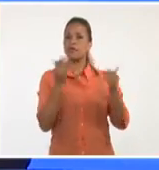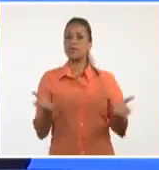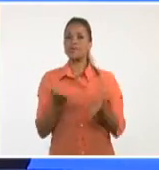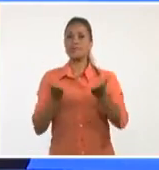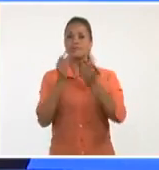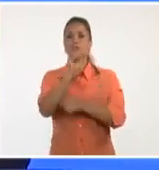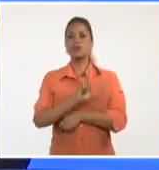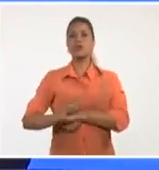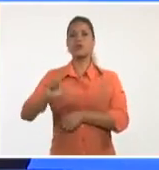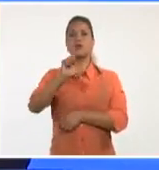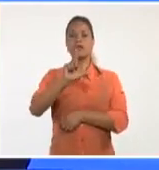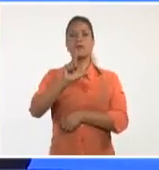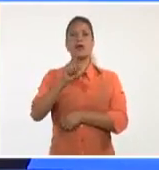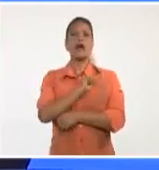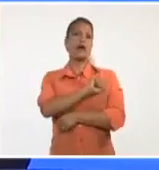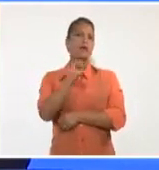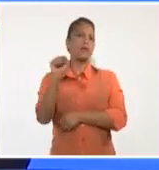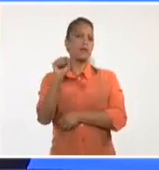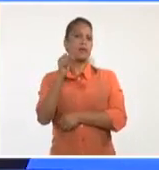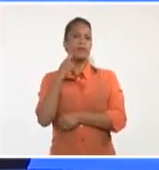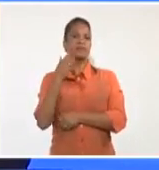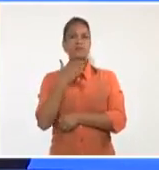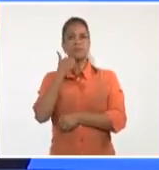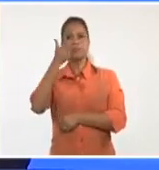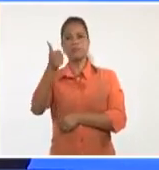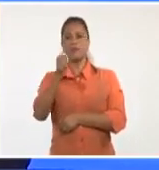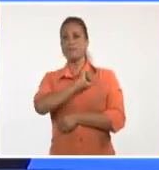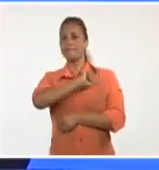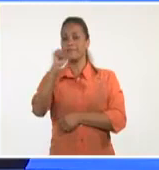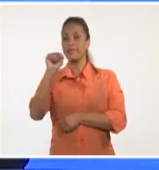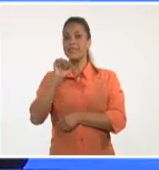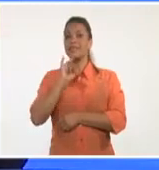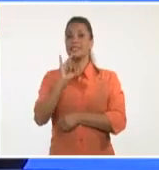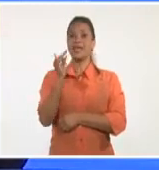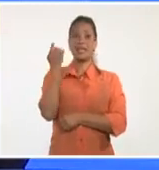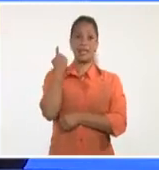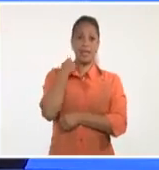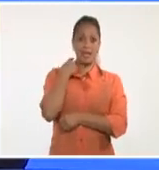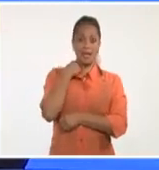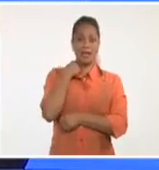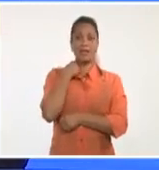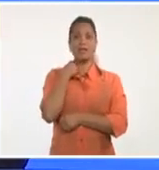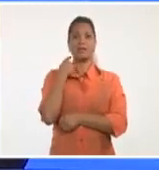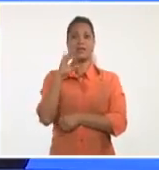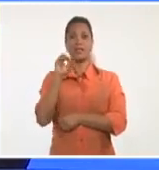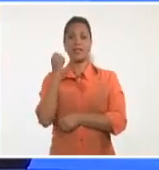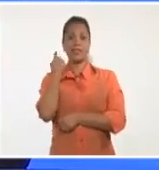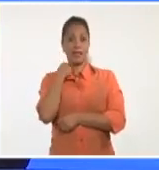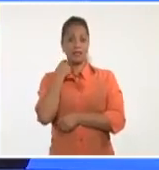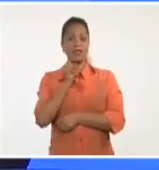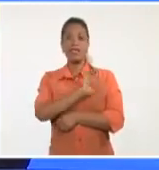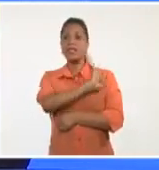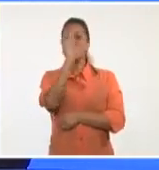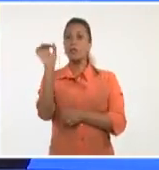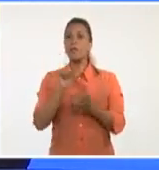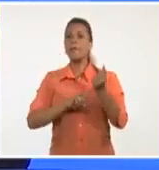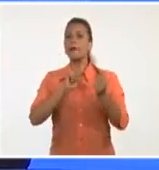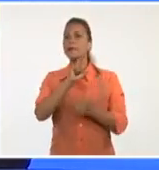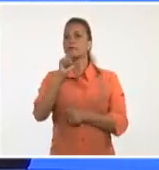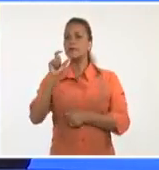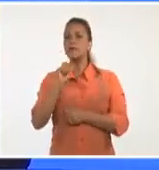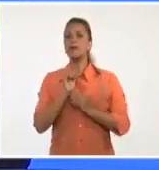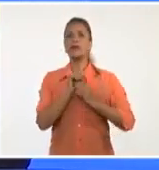socialismo ha logrado rebasar con éxito las 7 décadas y ningún otro partido comunista ha dirigido un país